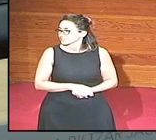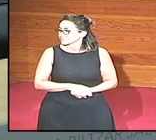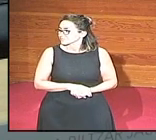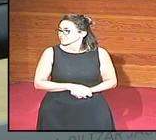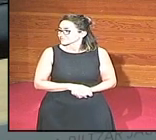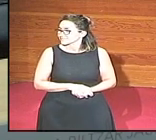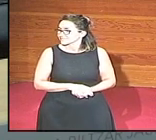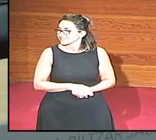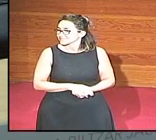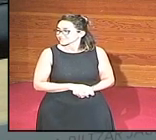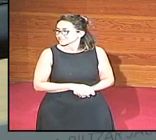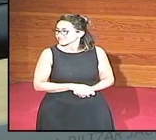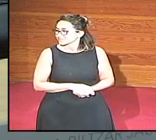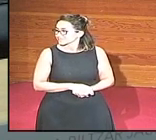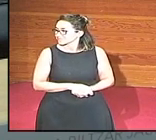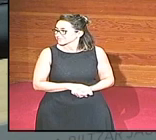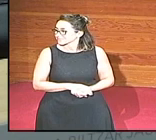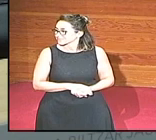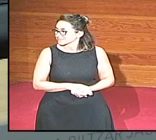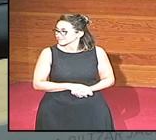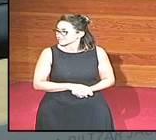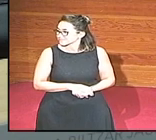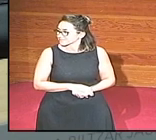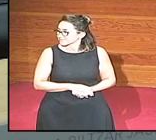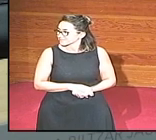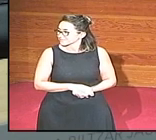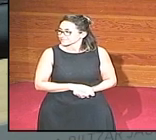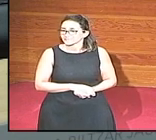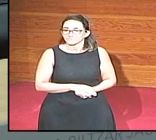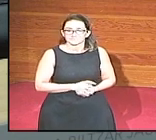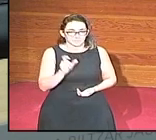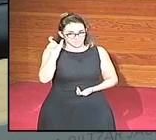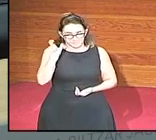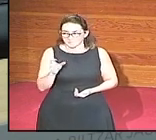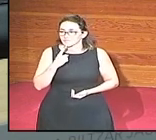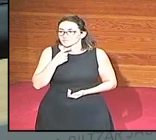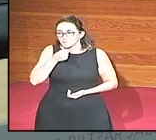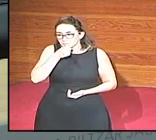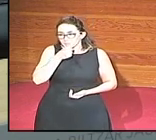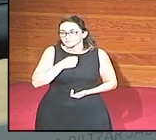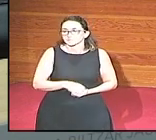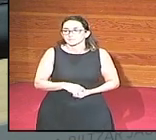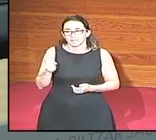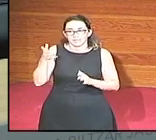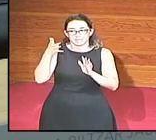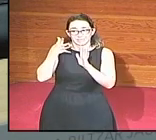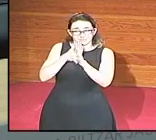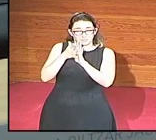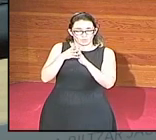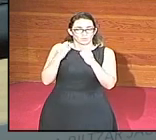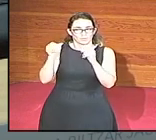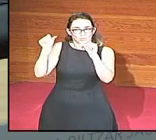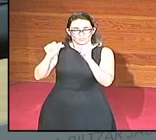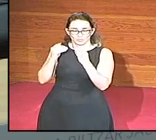A levantar. Gracias por tu explicación. Y yo quería preguntarte, hoy mismo leía